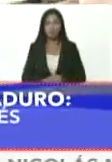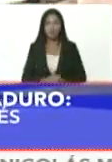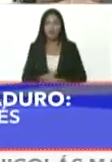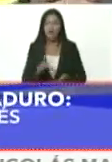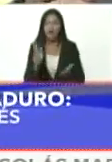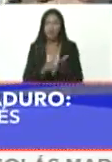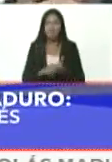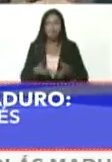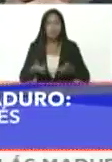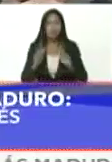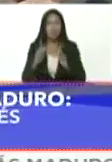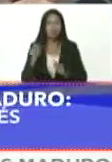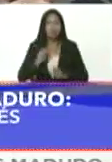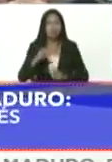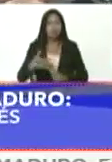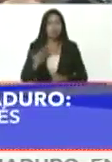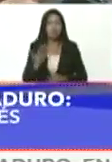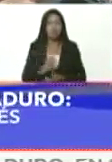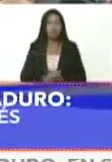Aprobado. ¡Cúmplase!